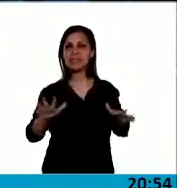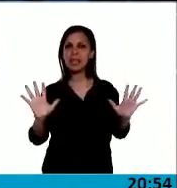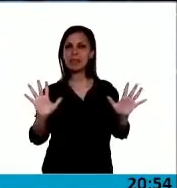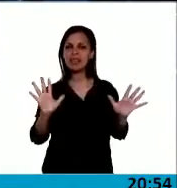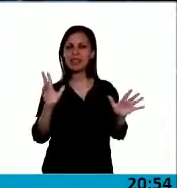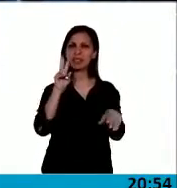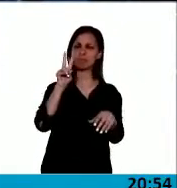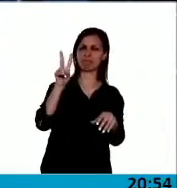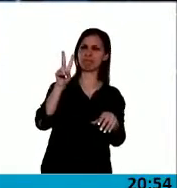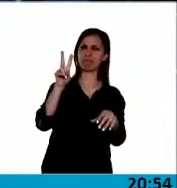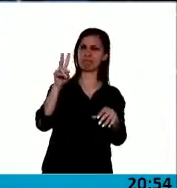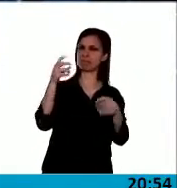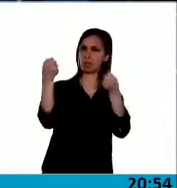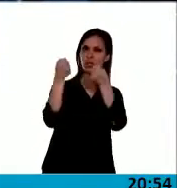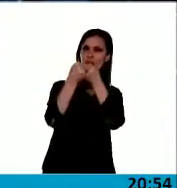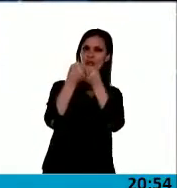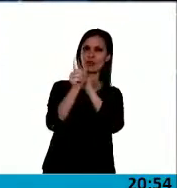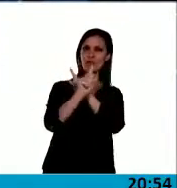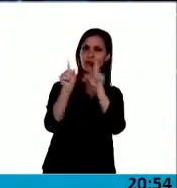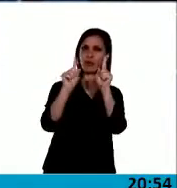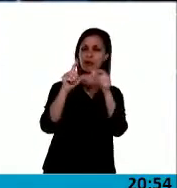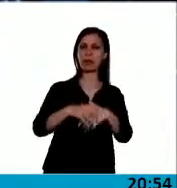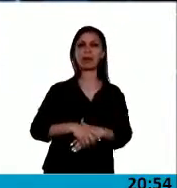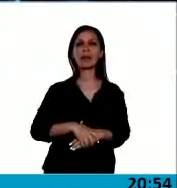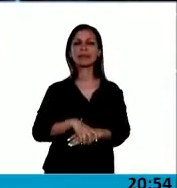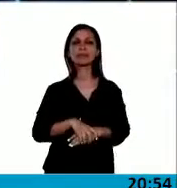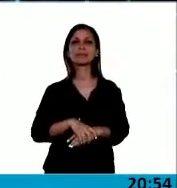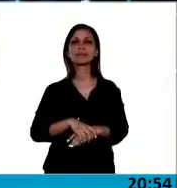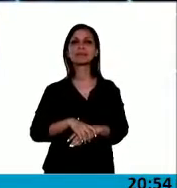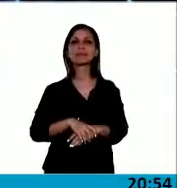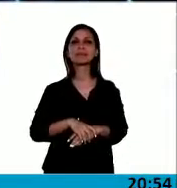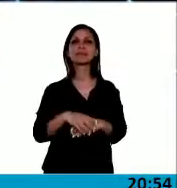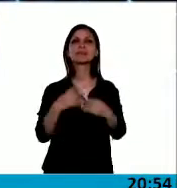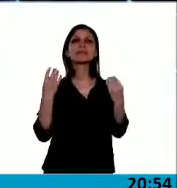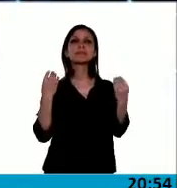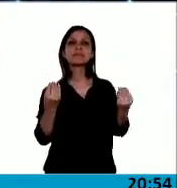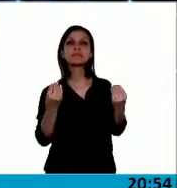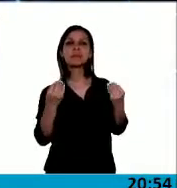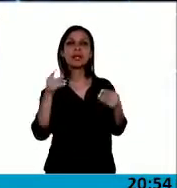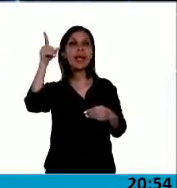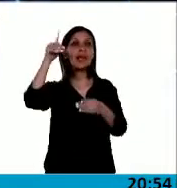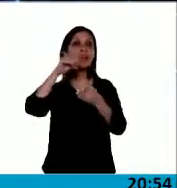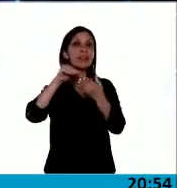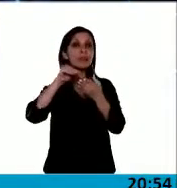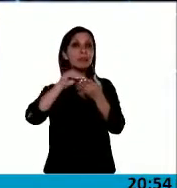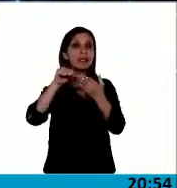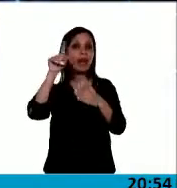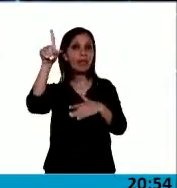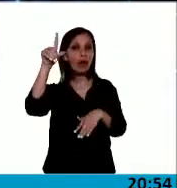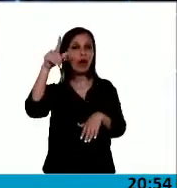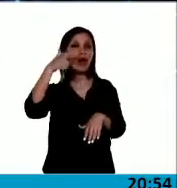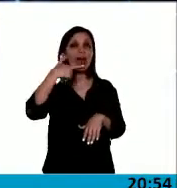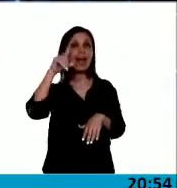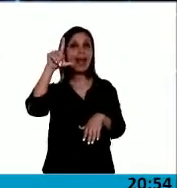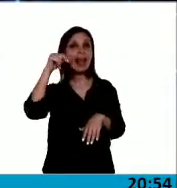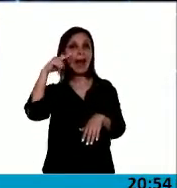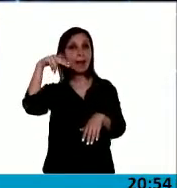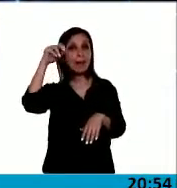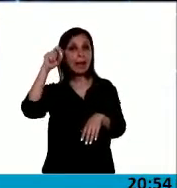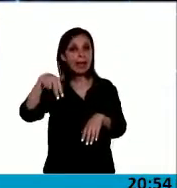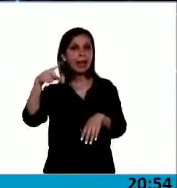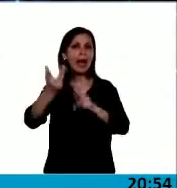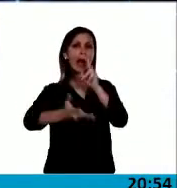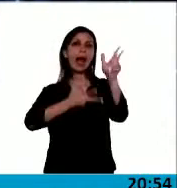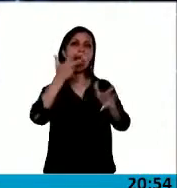como jefe de este bloque, porque el diputado Sleiman habló